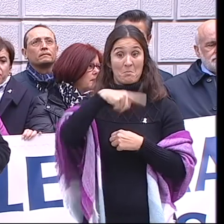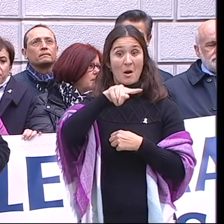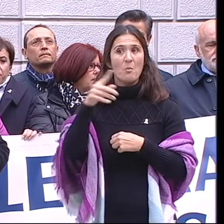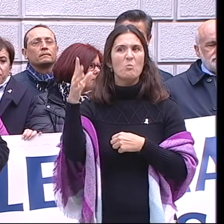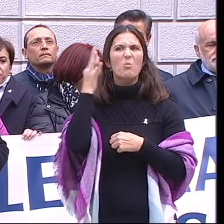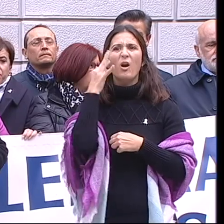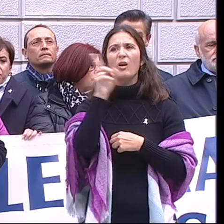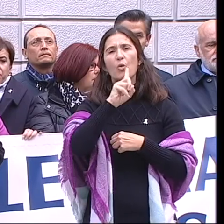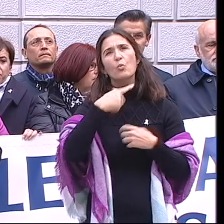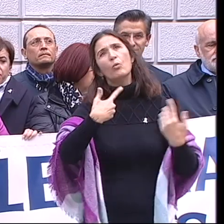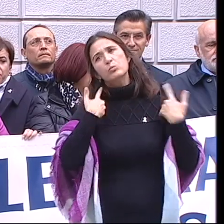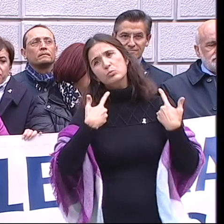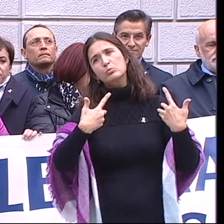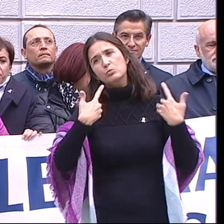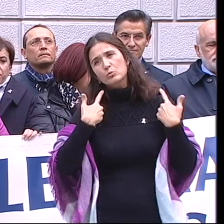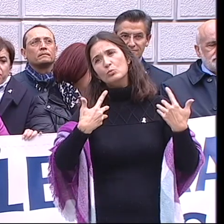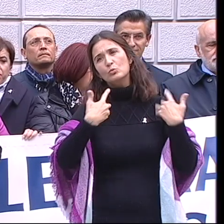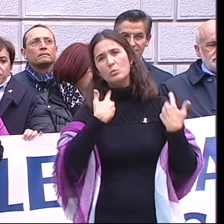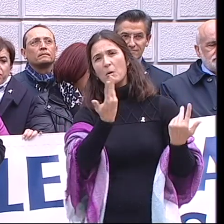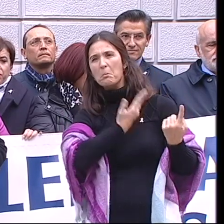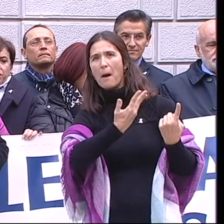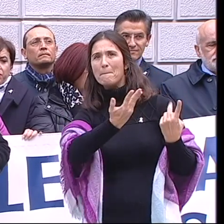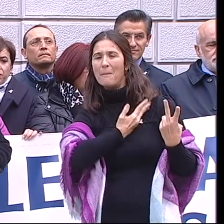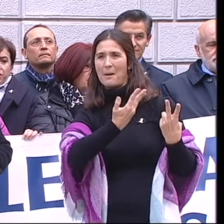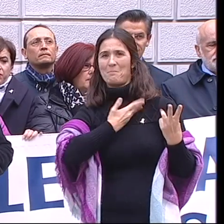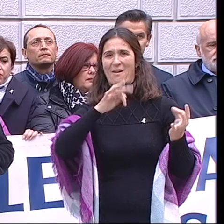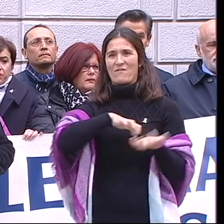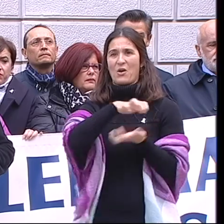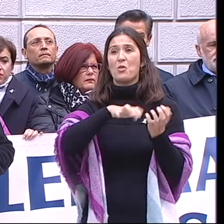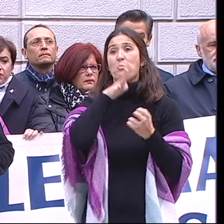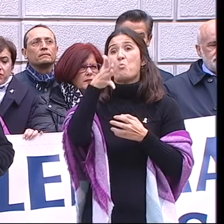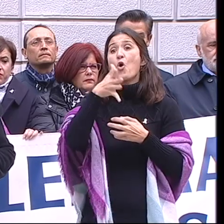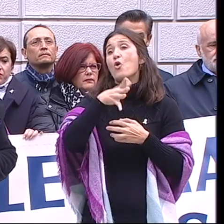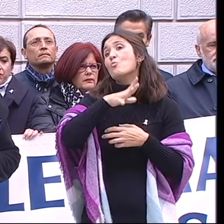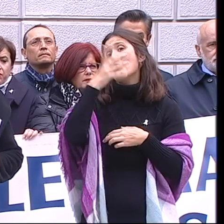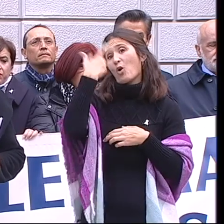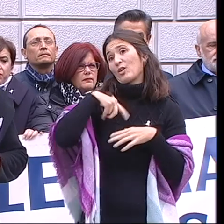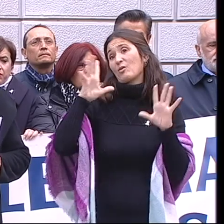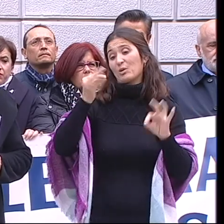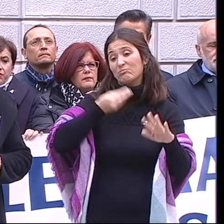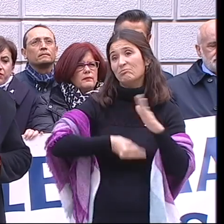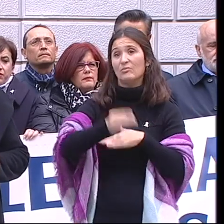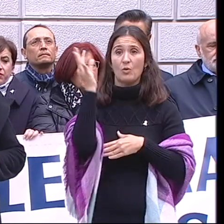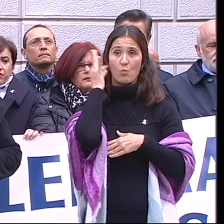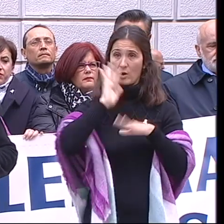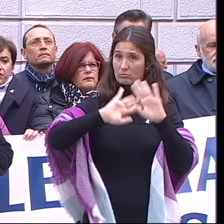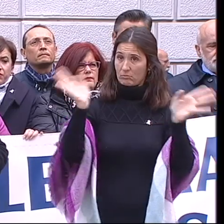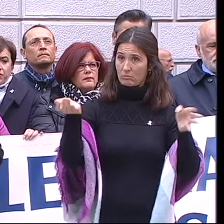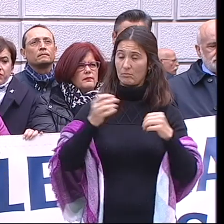no tengan que sufrir la crueldad de la violencia por el simple hecho de haber nacido